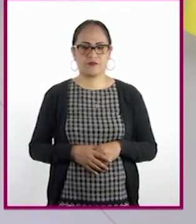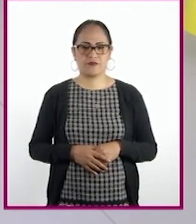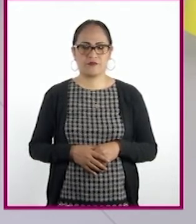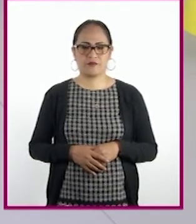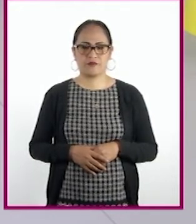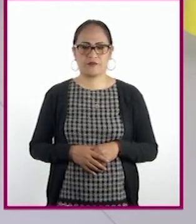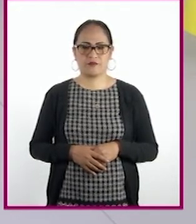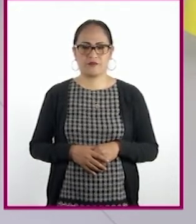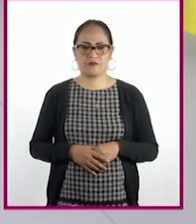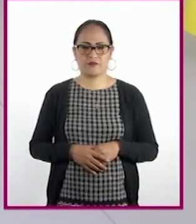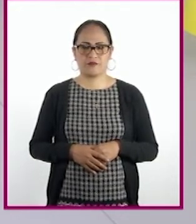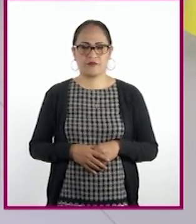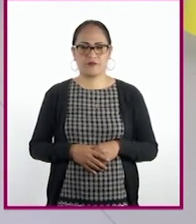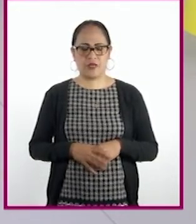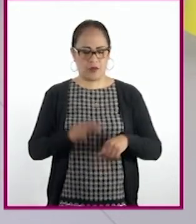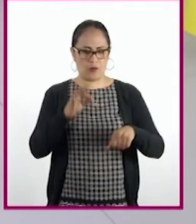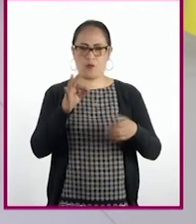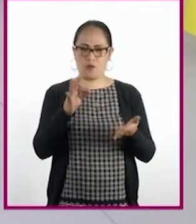Vamos a marcar.